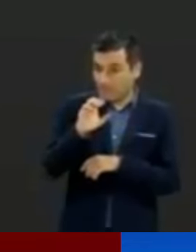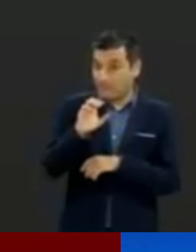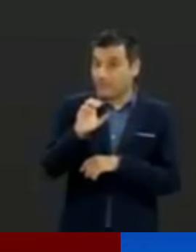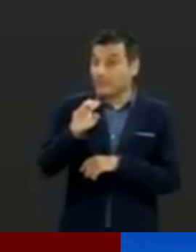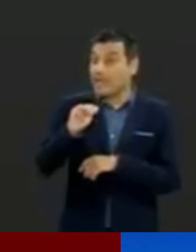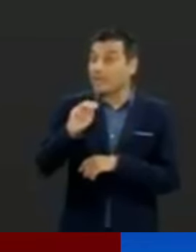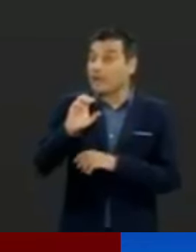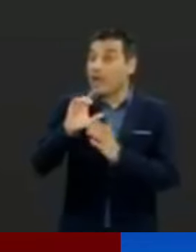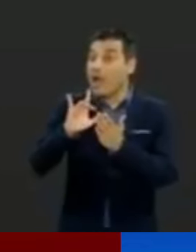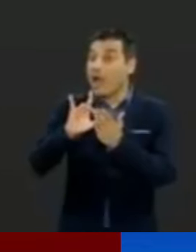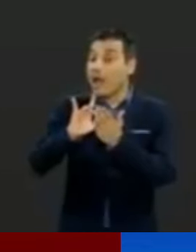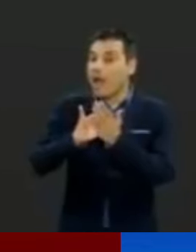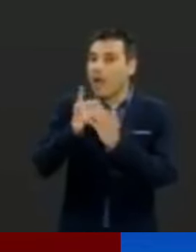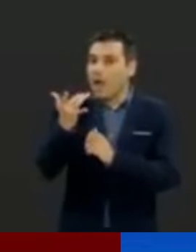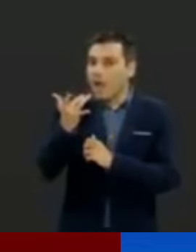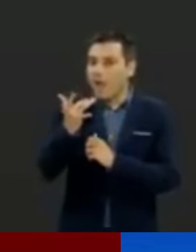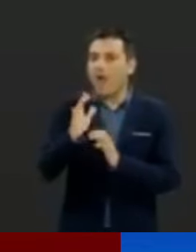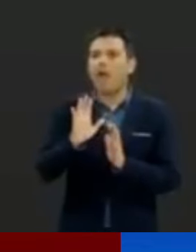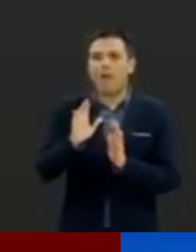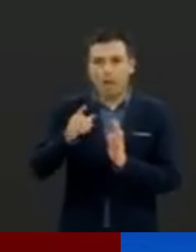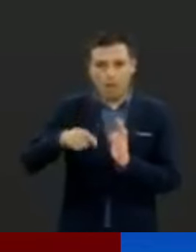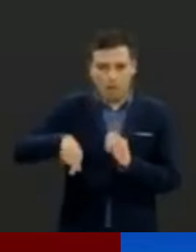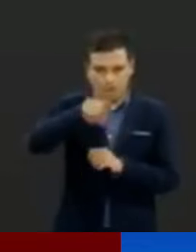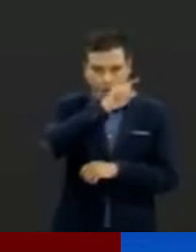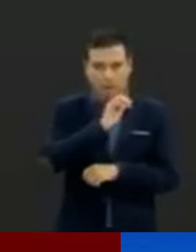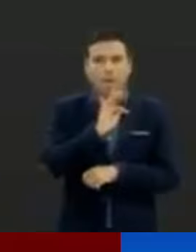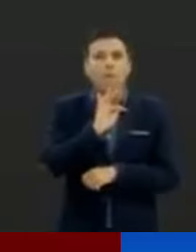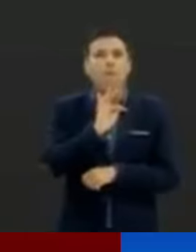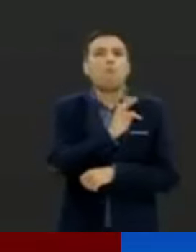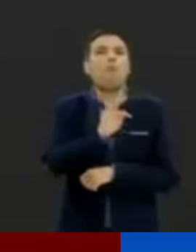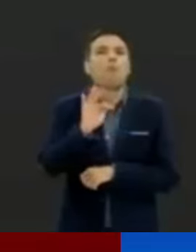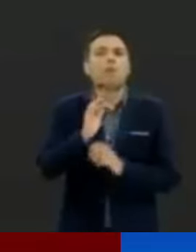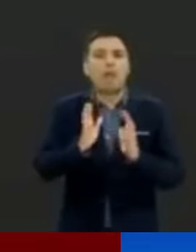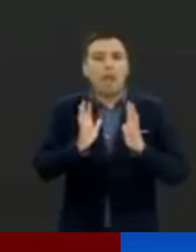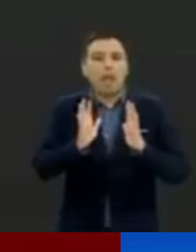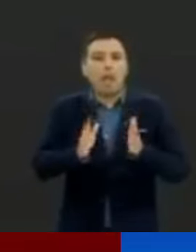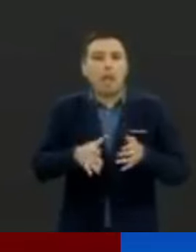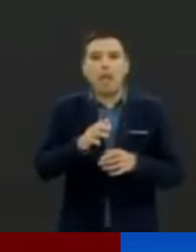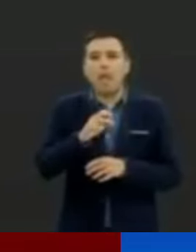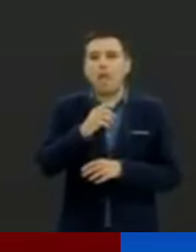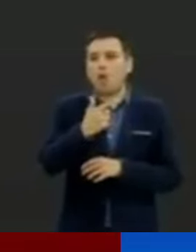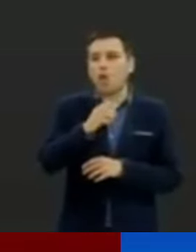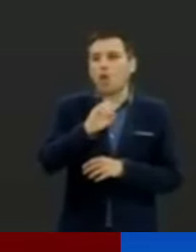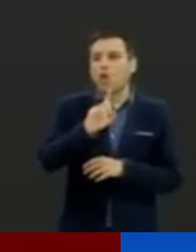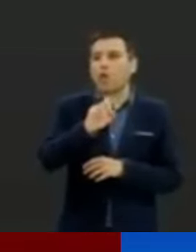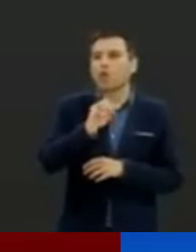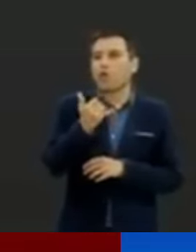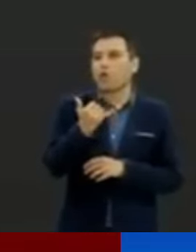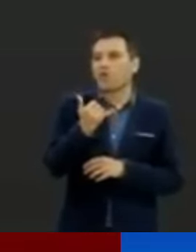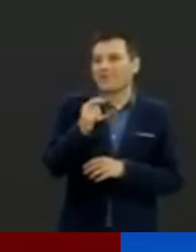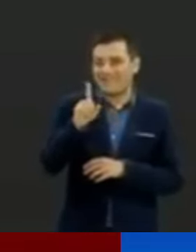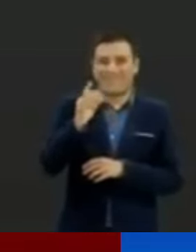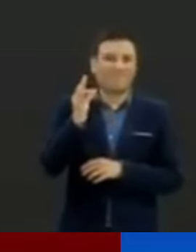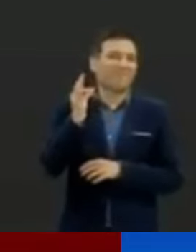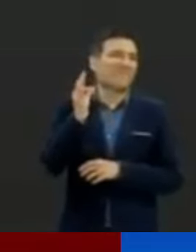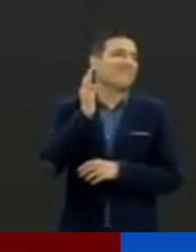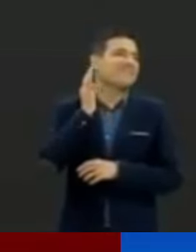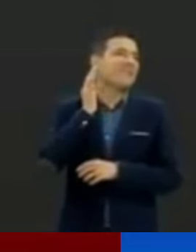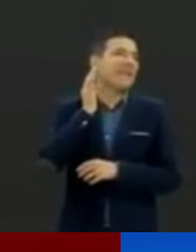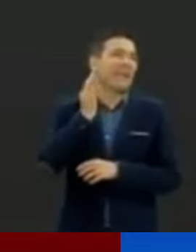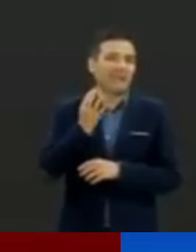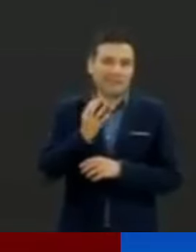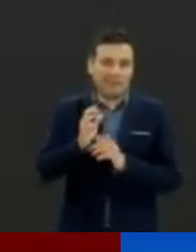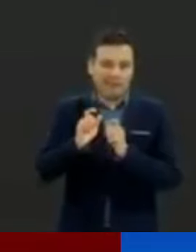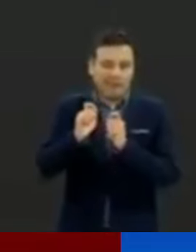gracias a ellos tuvieron un impulso suficiente para que llegara Ernestina Godoy, la fiscal carnal, a el puesto en el que está.